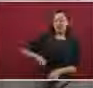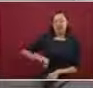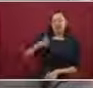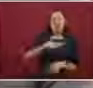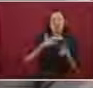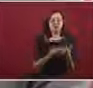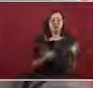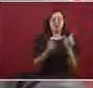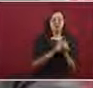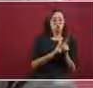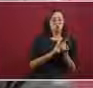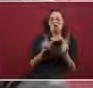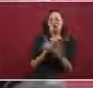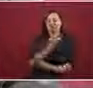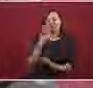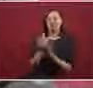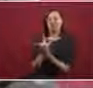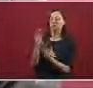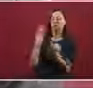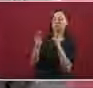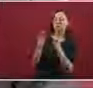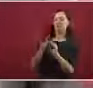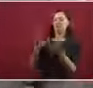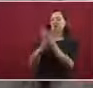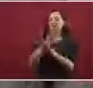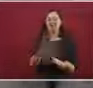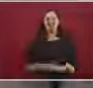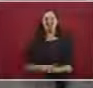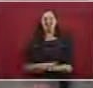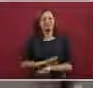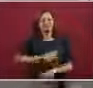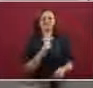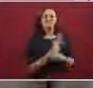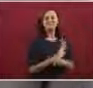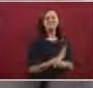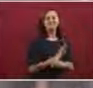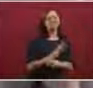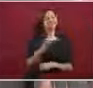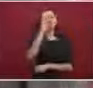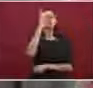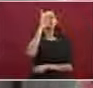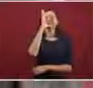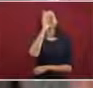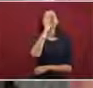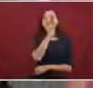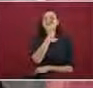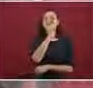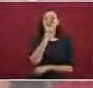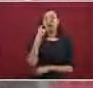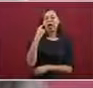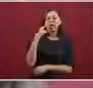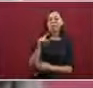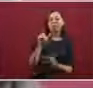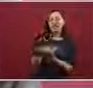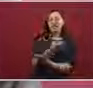puede retorcer la ley, no se puede hacer la ley a la medida,